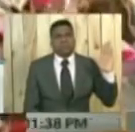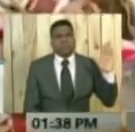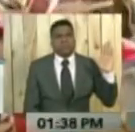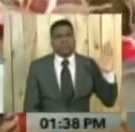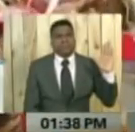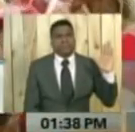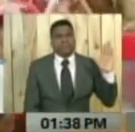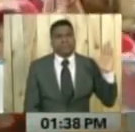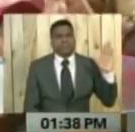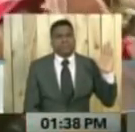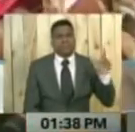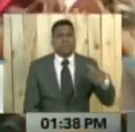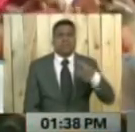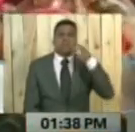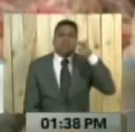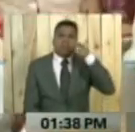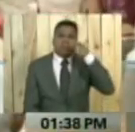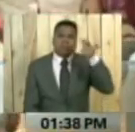y el pueblo organizado.